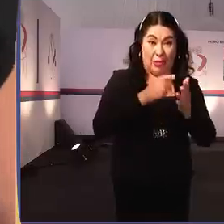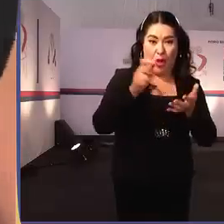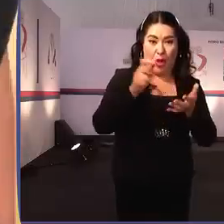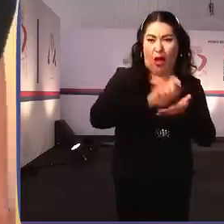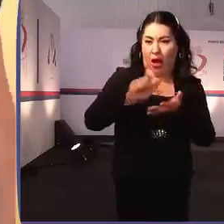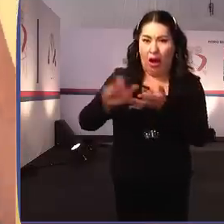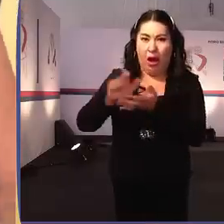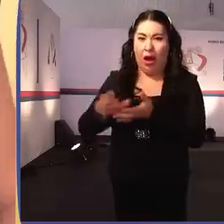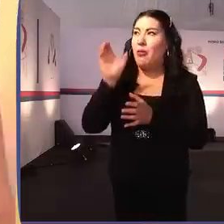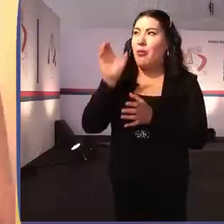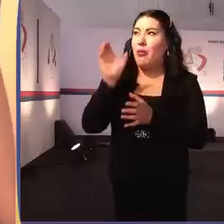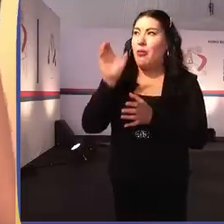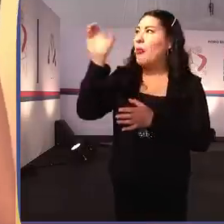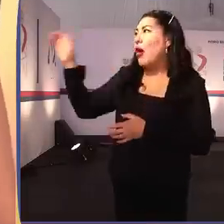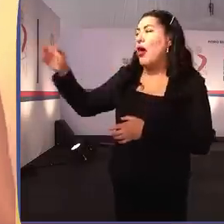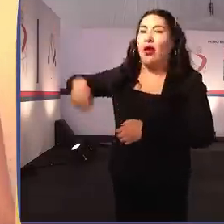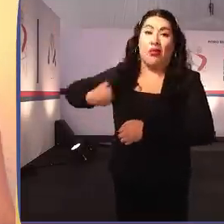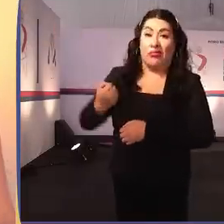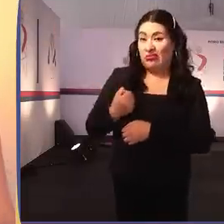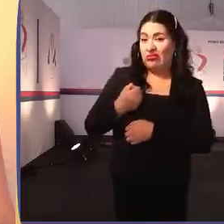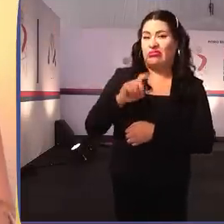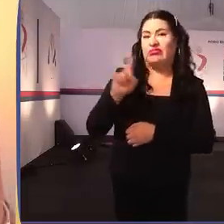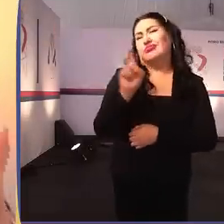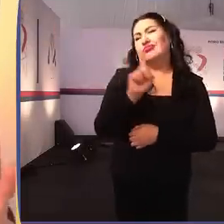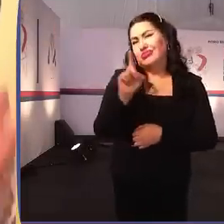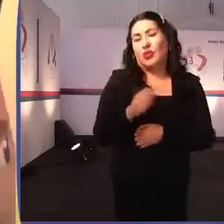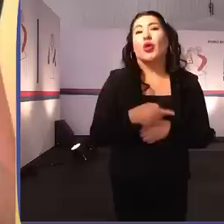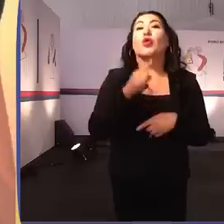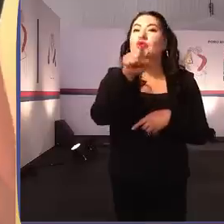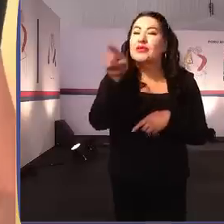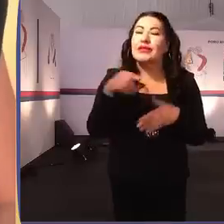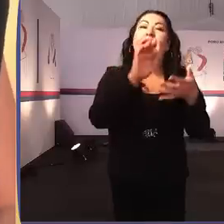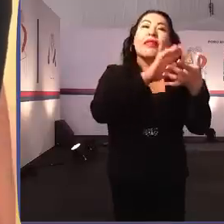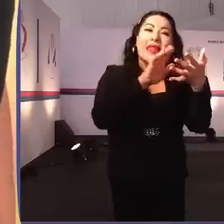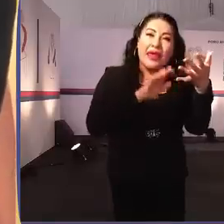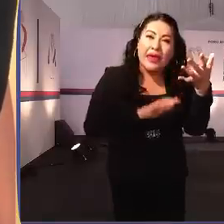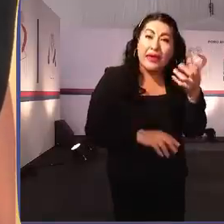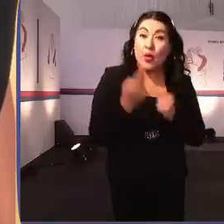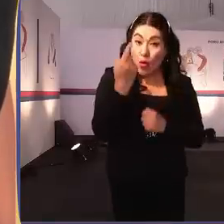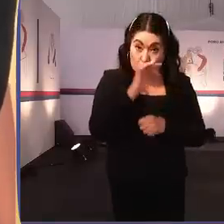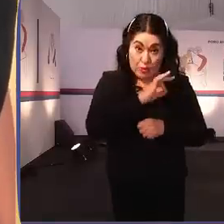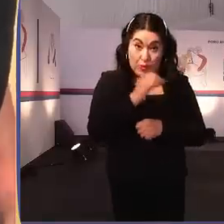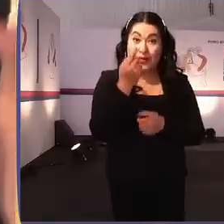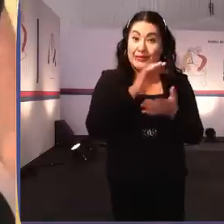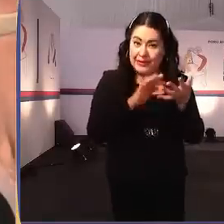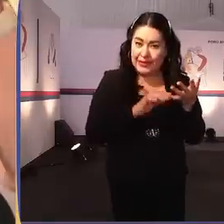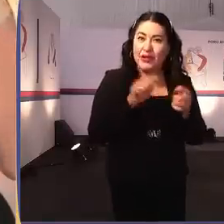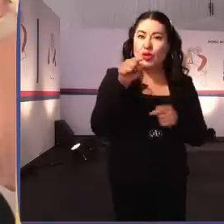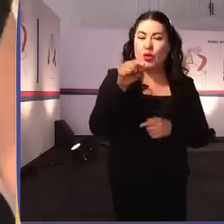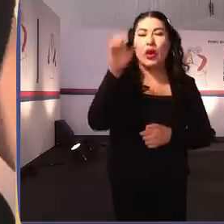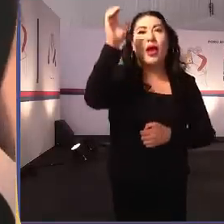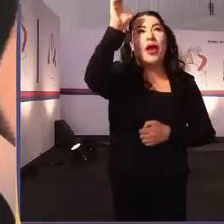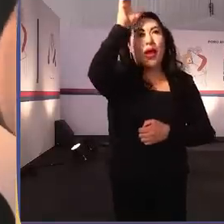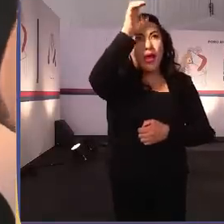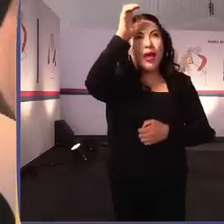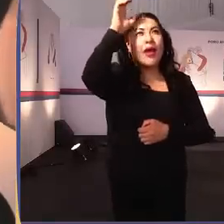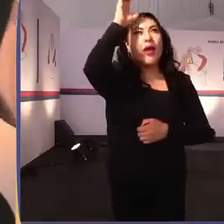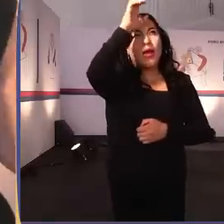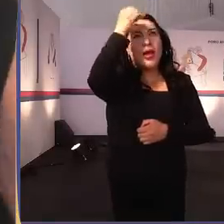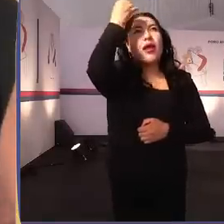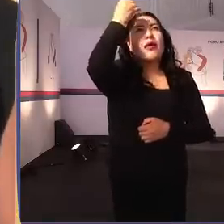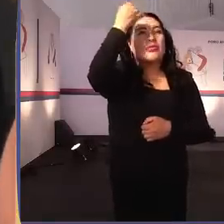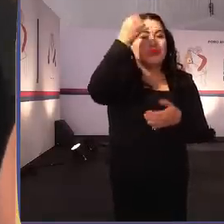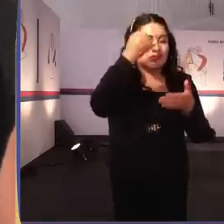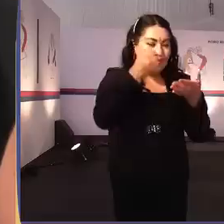trata de leer cuando lean a conciencia. No se trata de beber